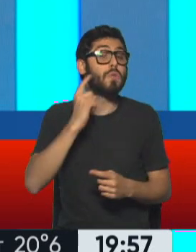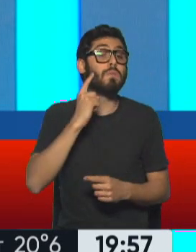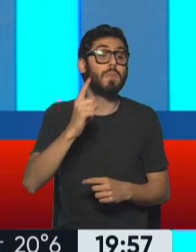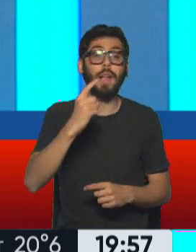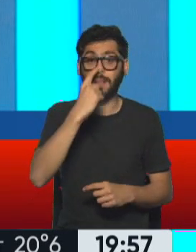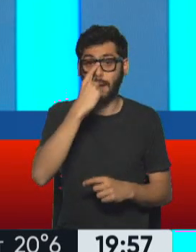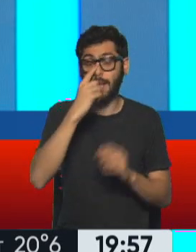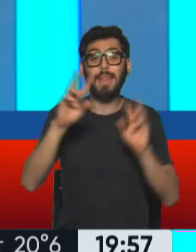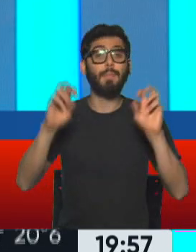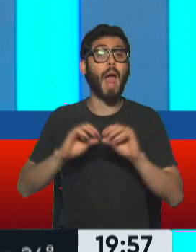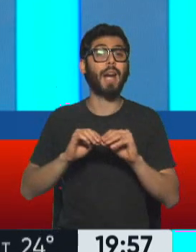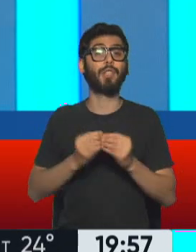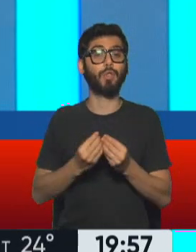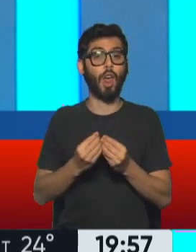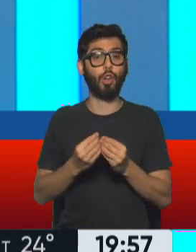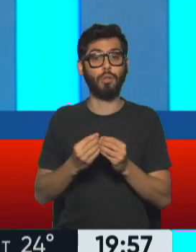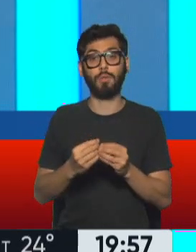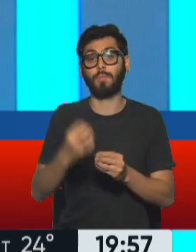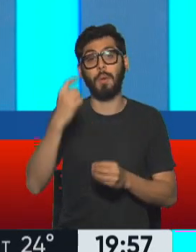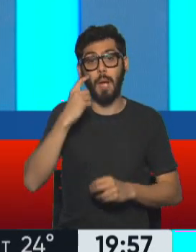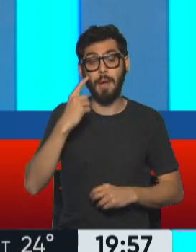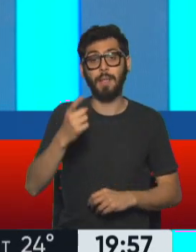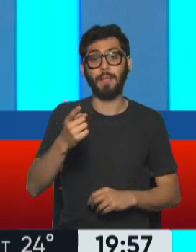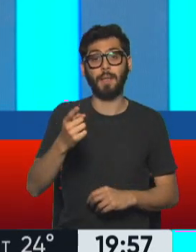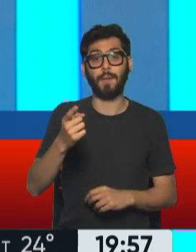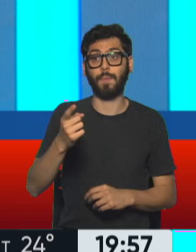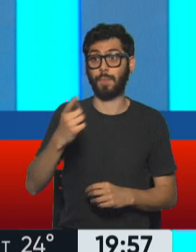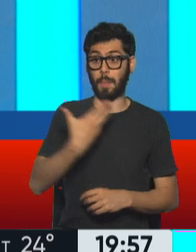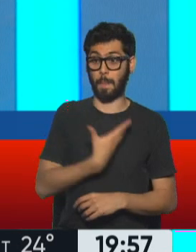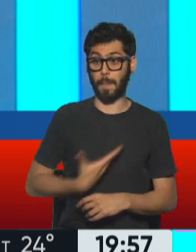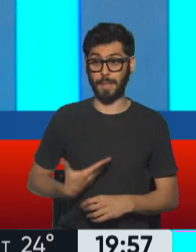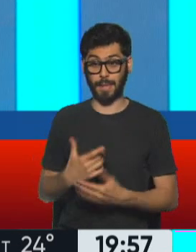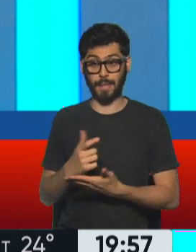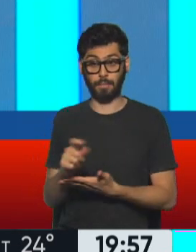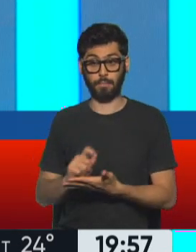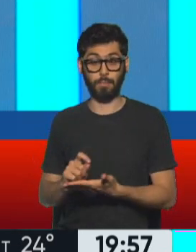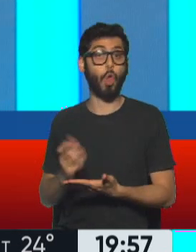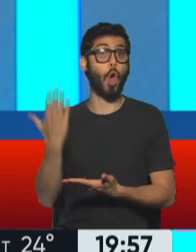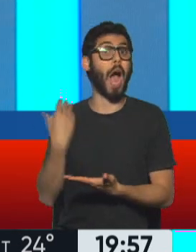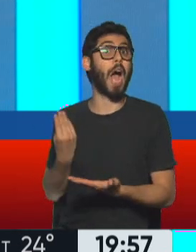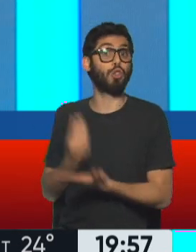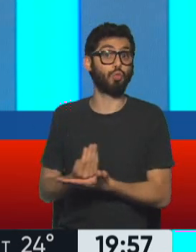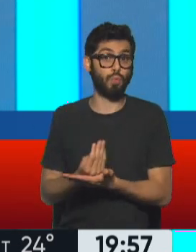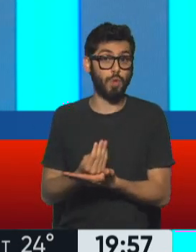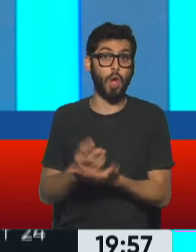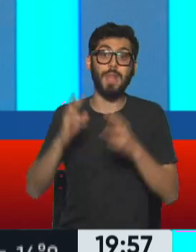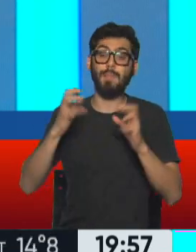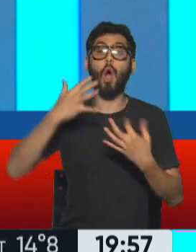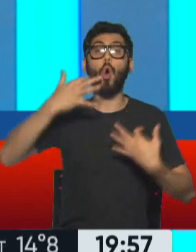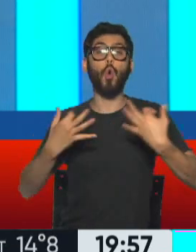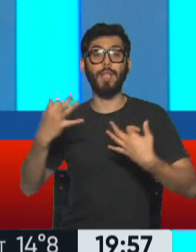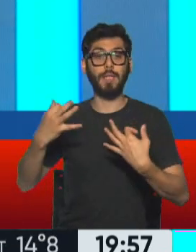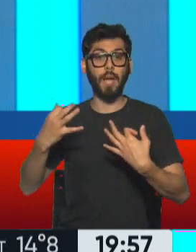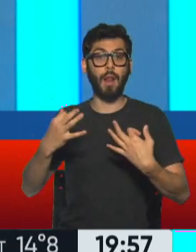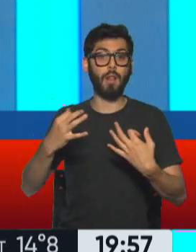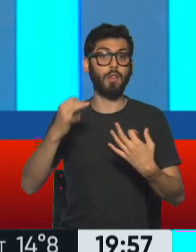términos de resultados. De aquellas iniciativas que anunció el presidente Alberto Fernández cuando asumió el cargo en materia judicial,